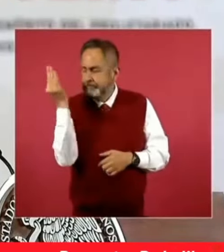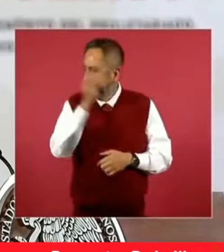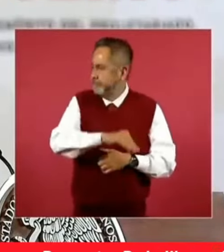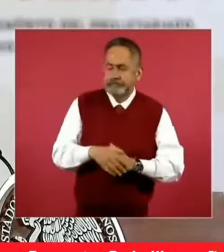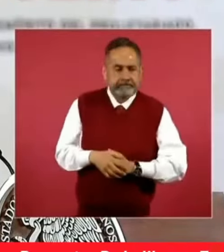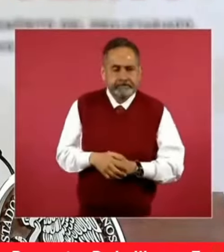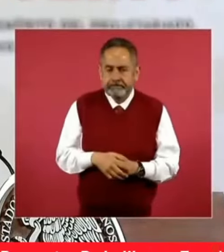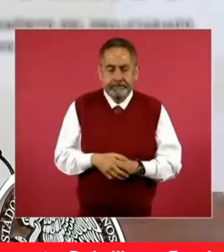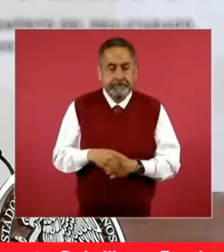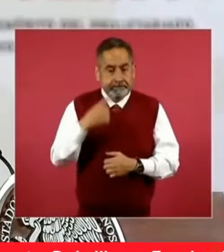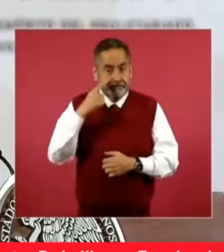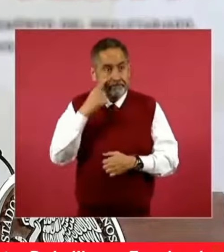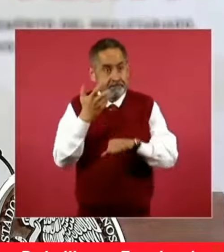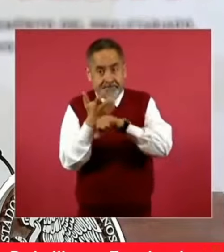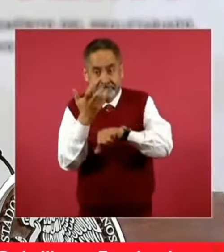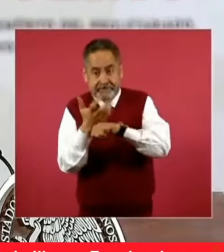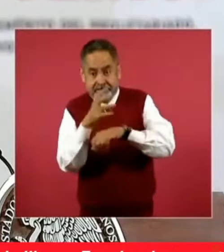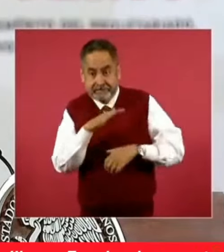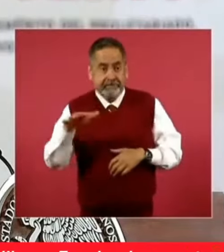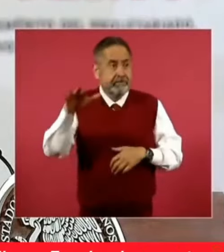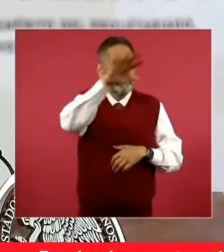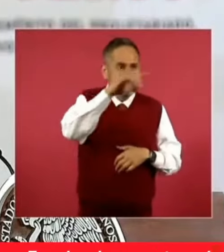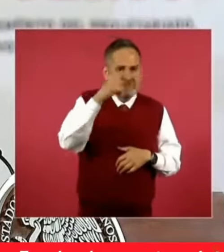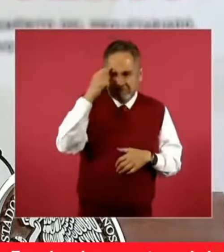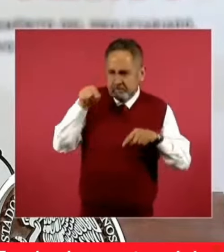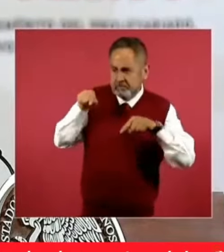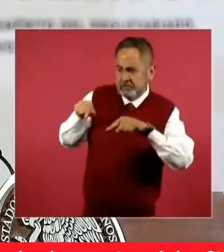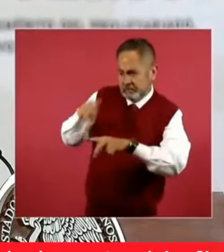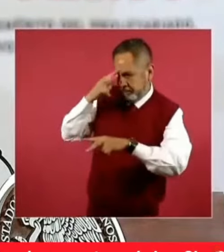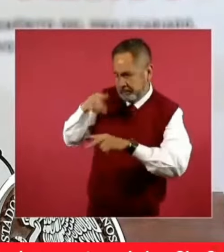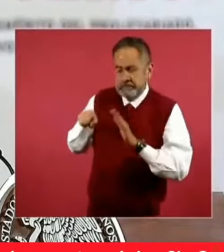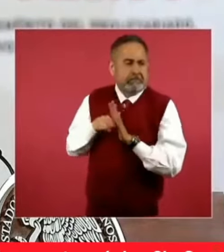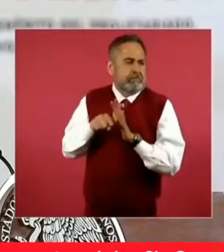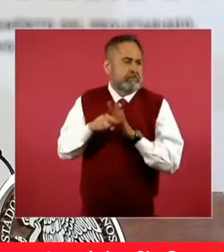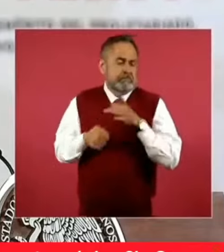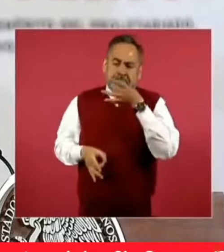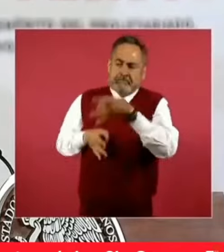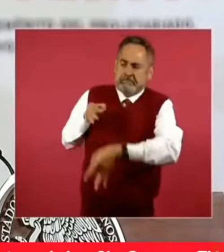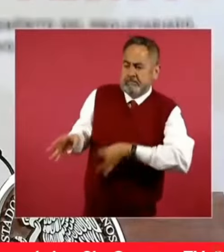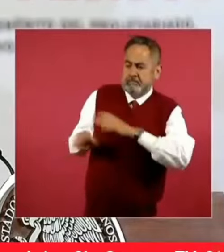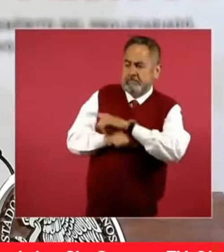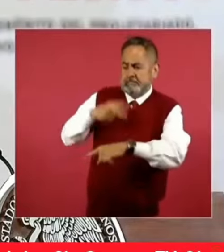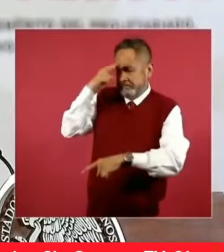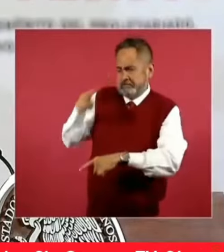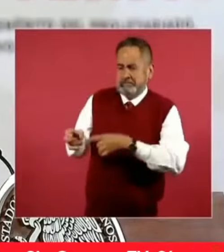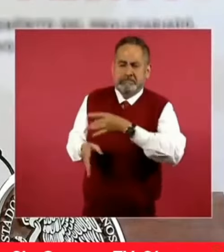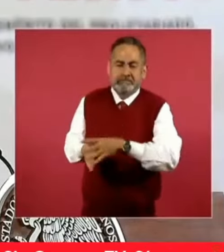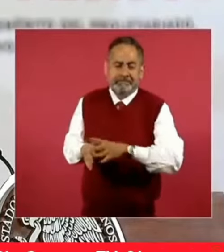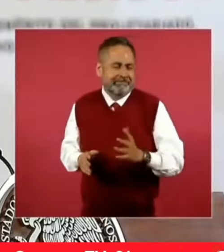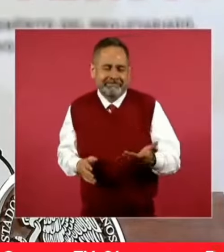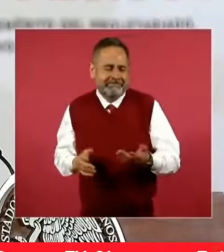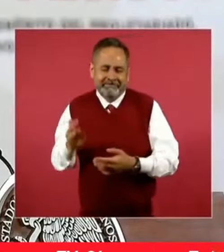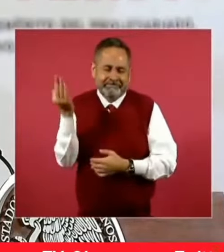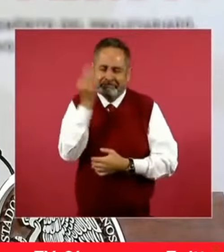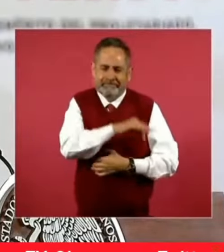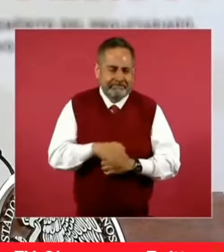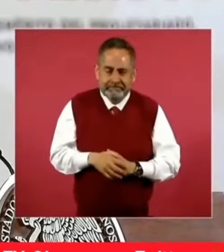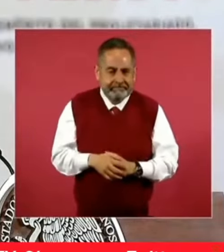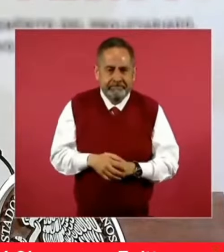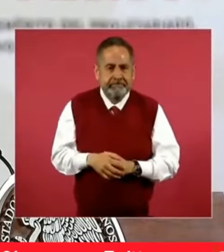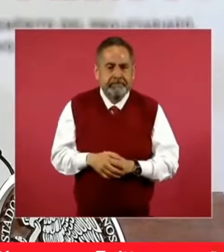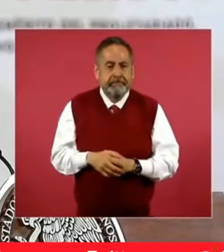los estadounidenses tengan una visión negativa de los mexicanos allá. Al calor de la elección